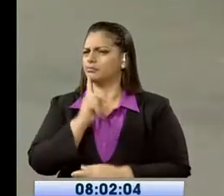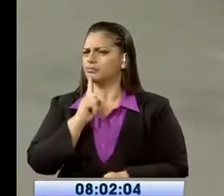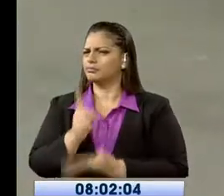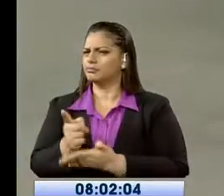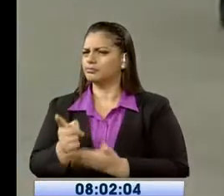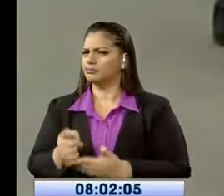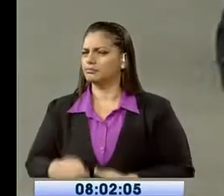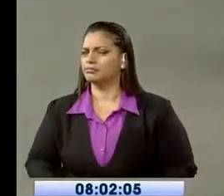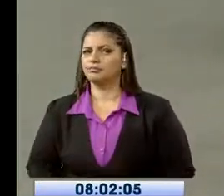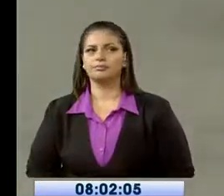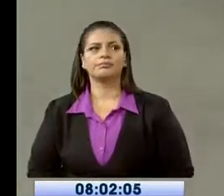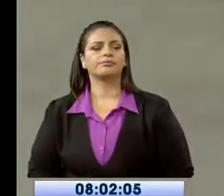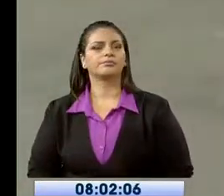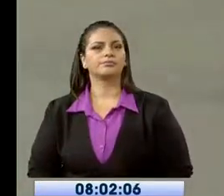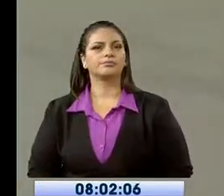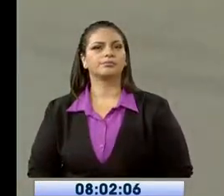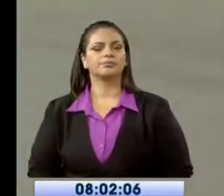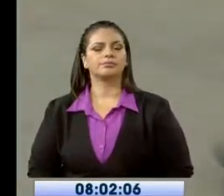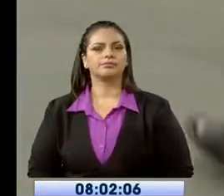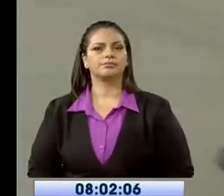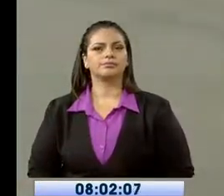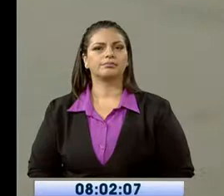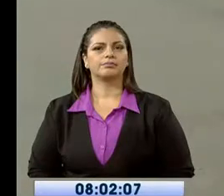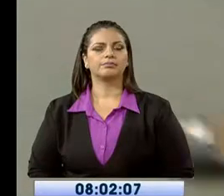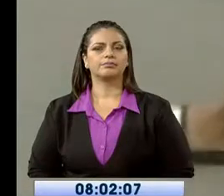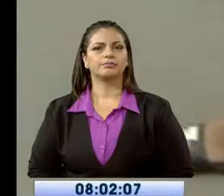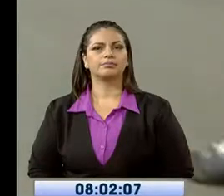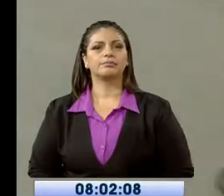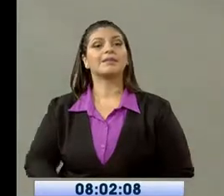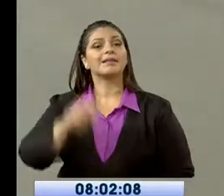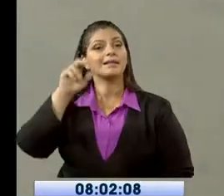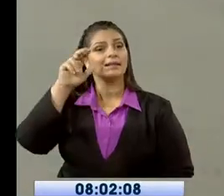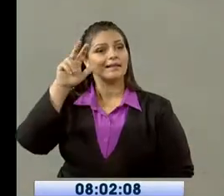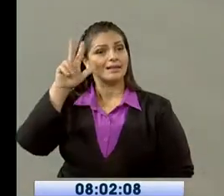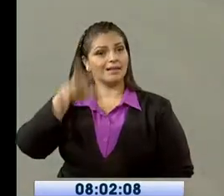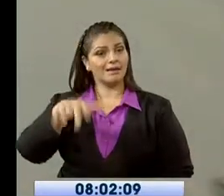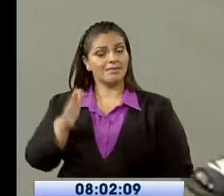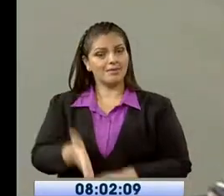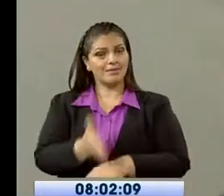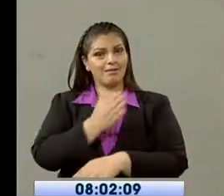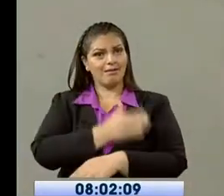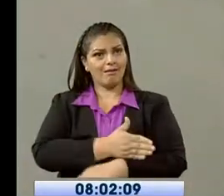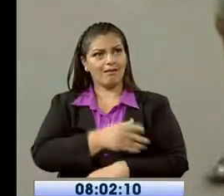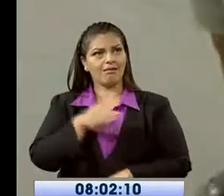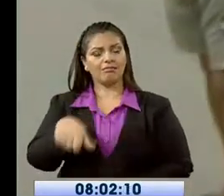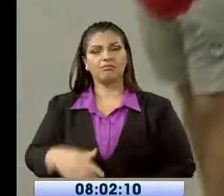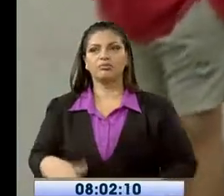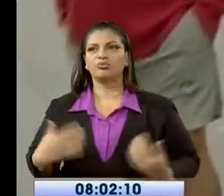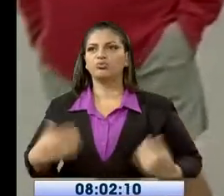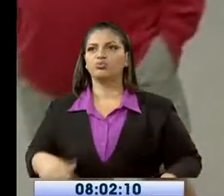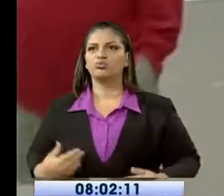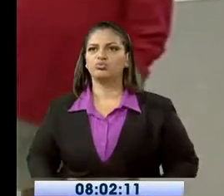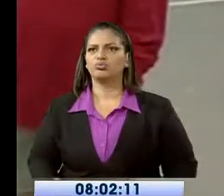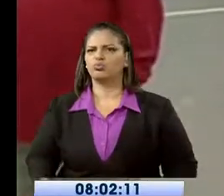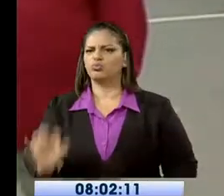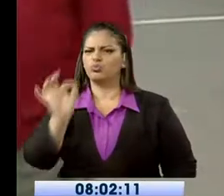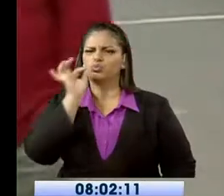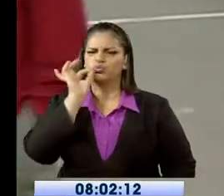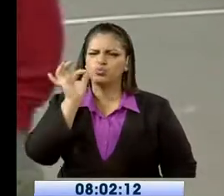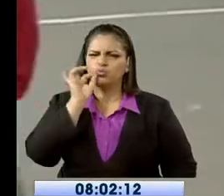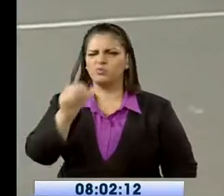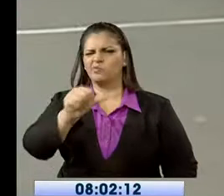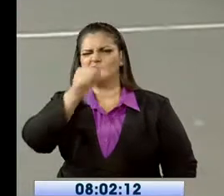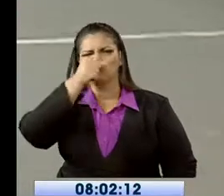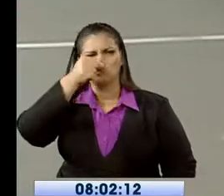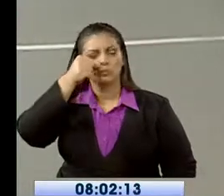¿cómo le digo? Hace 3 meses antes, claramente había aquí bastante que fumaban,